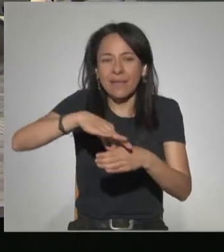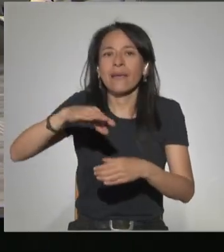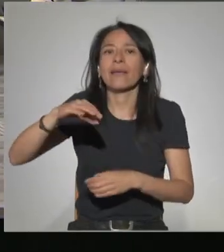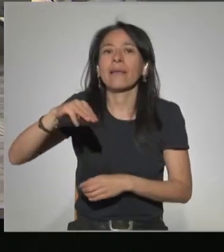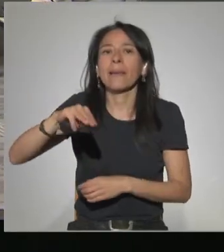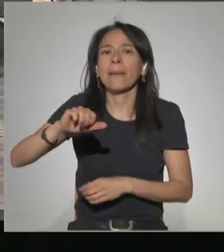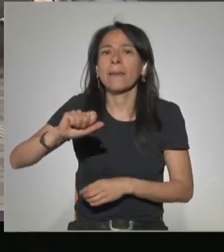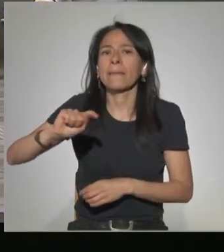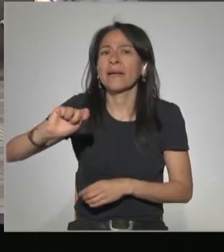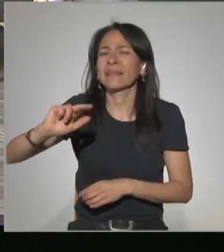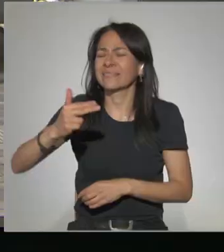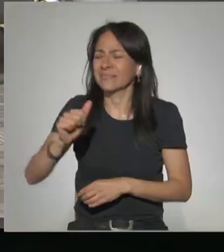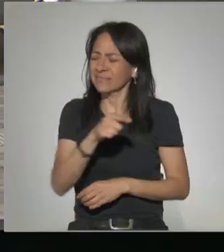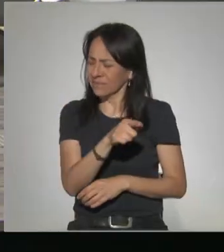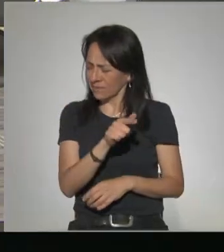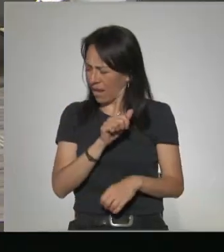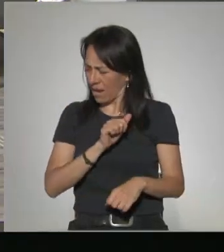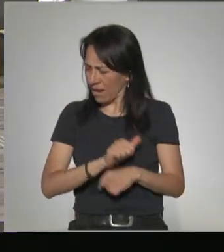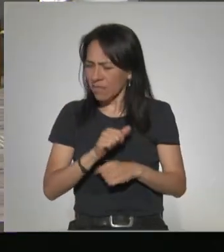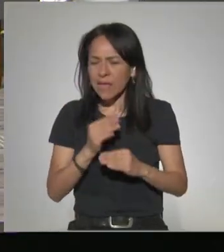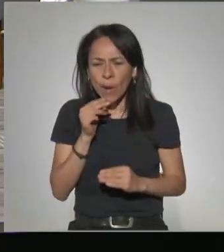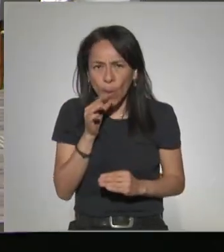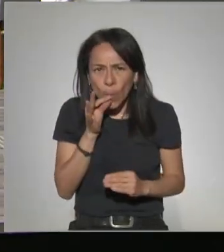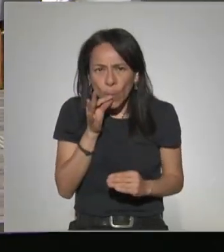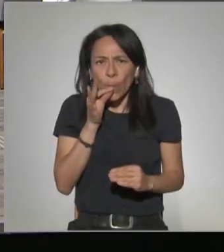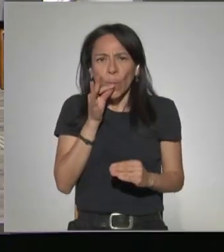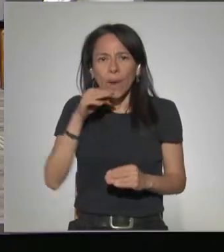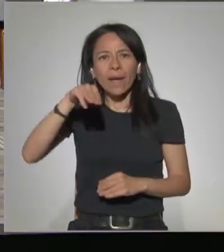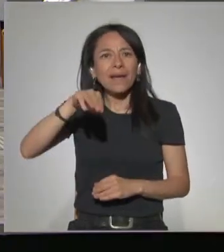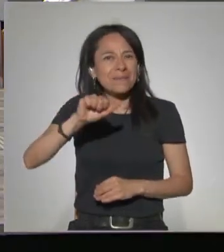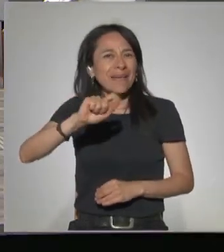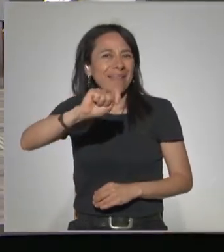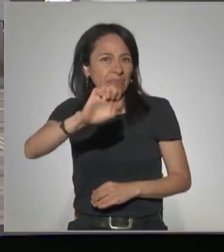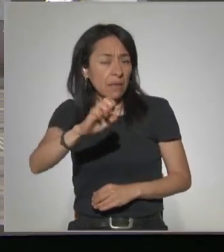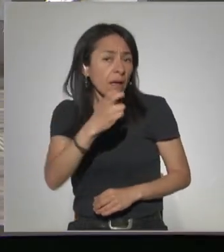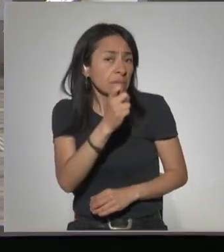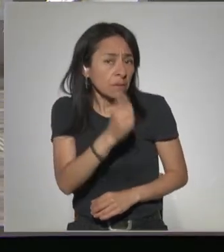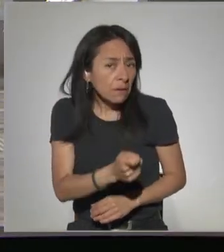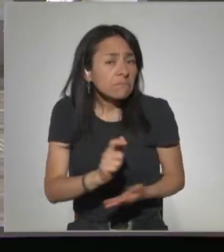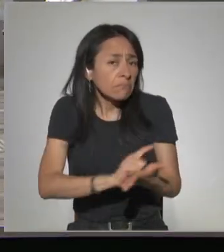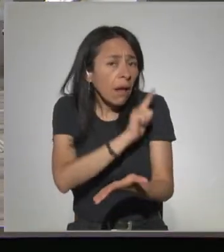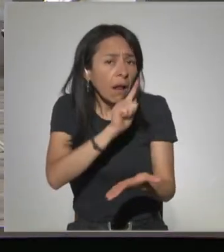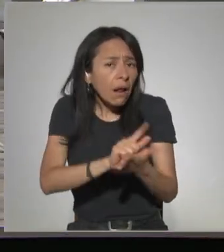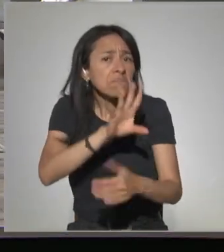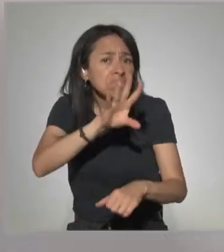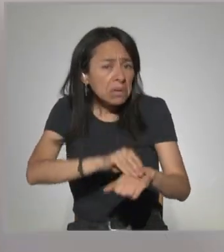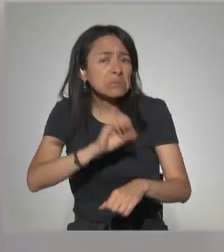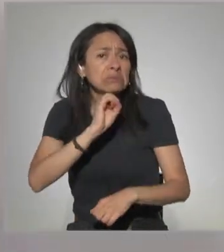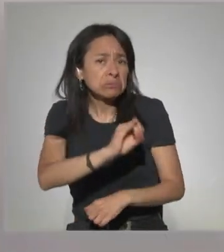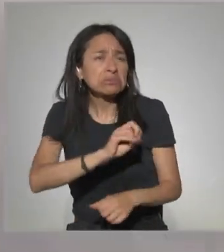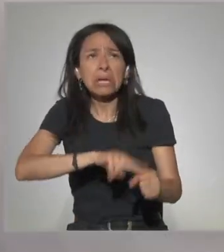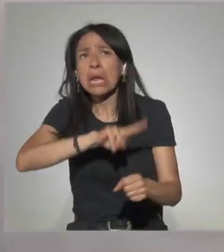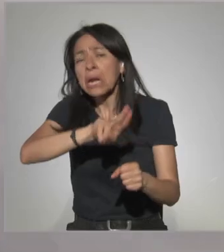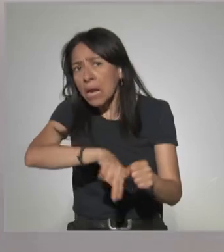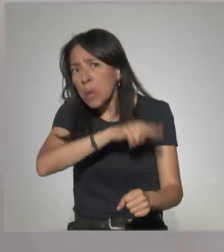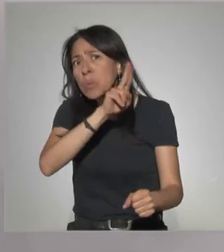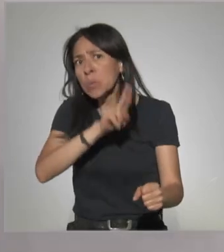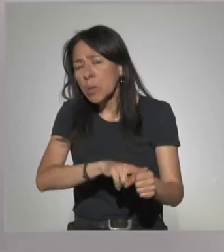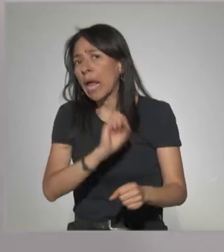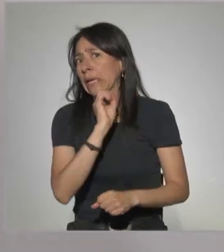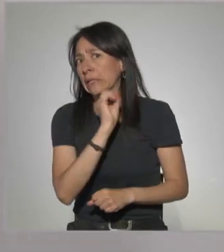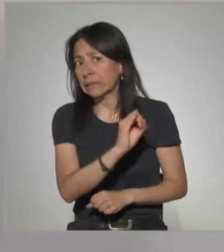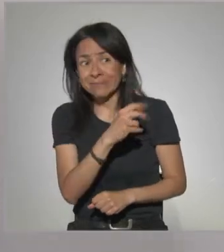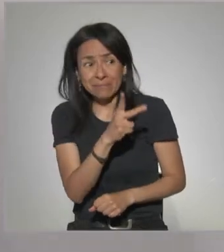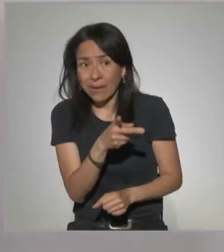Argentina, el Mate. el mate. Mate. Son sustancias legales, naturales, pero que están hechas,